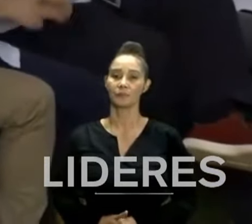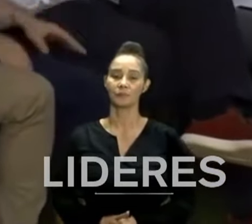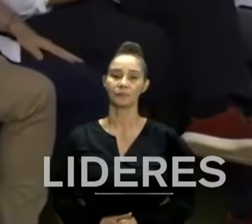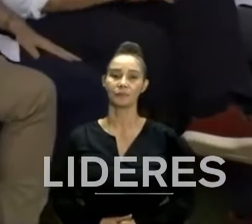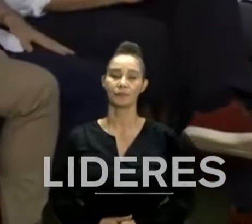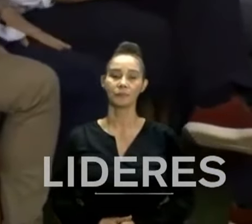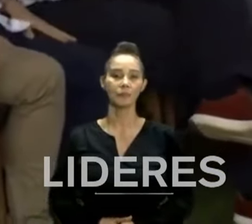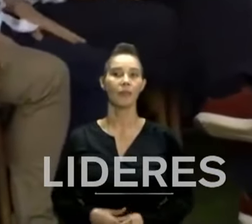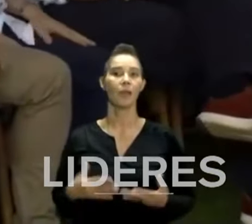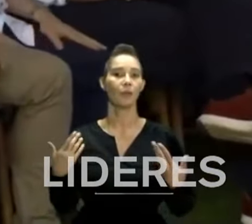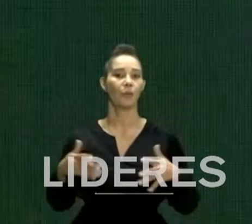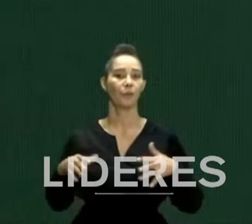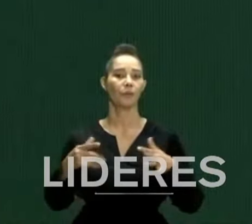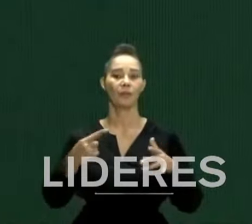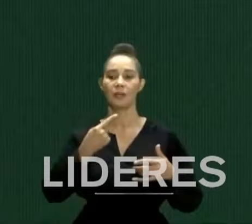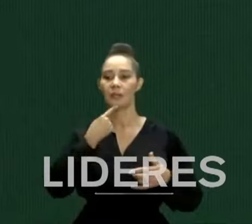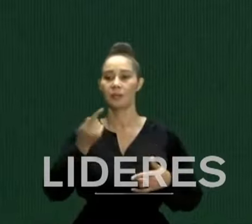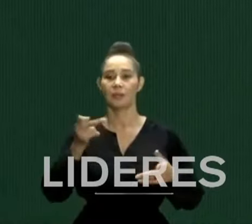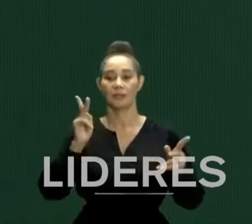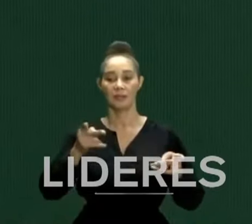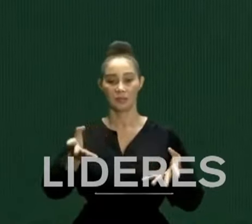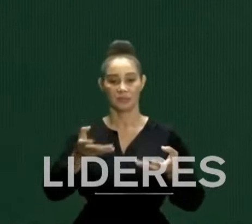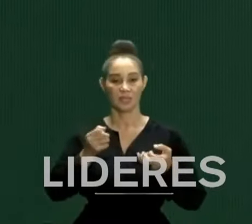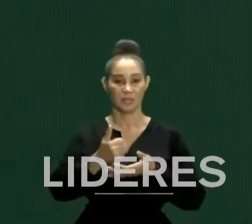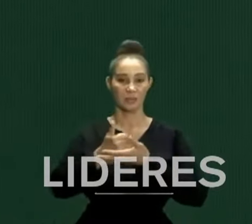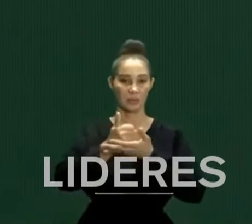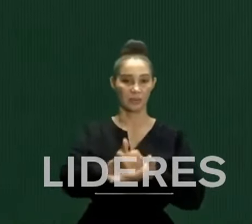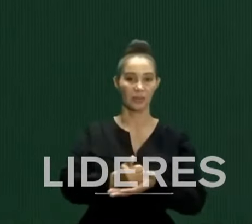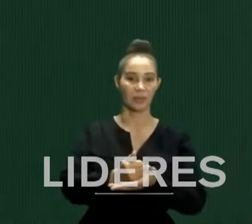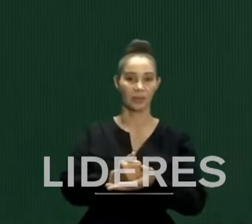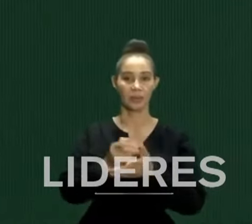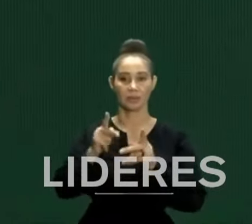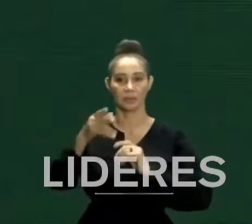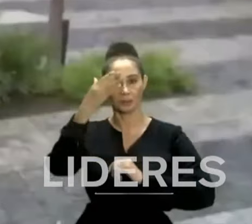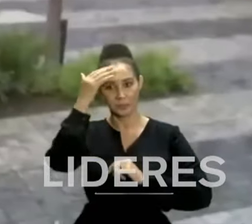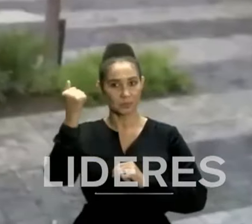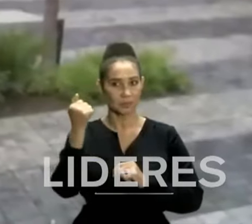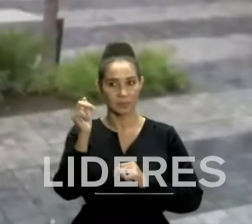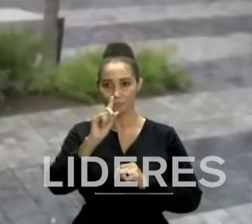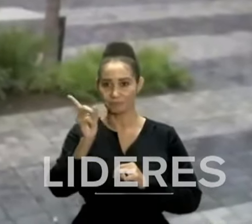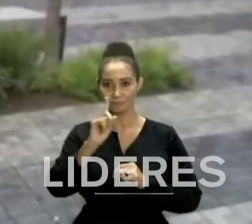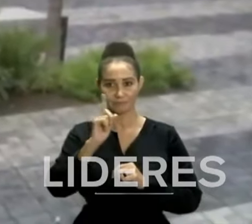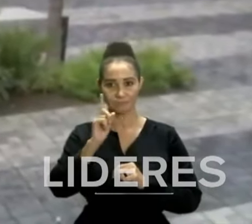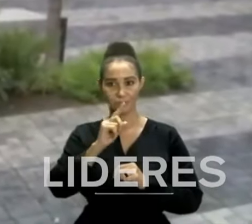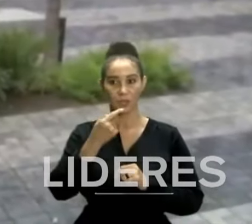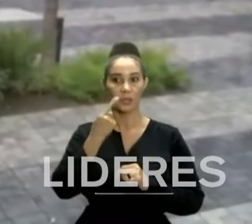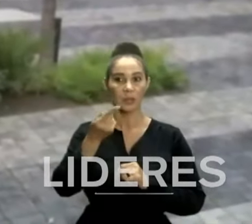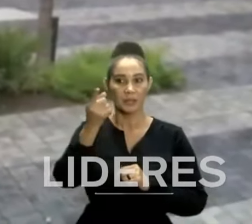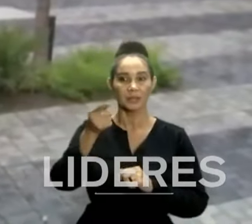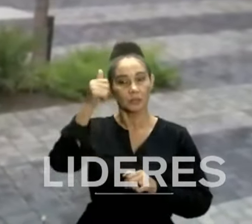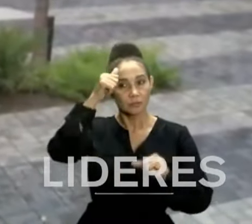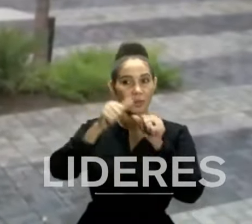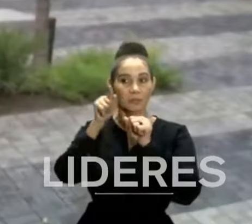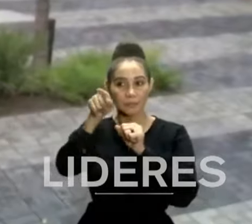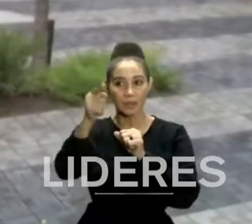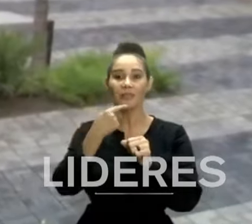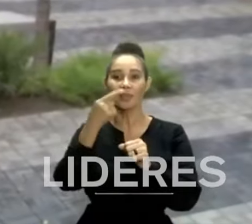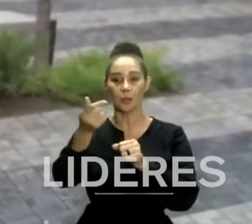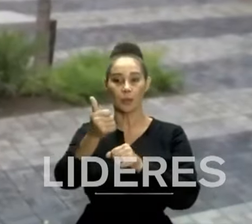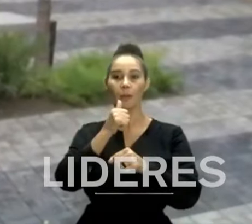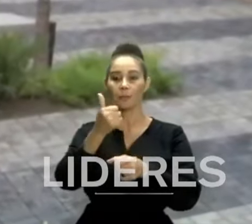Lo grande es que hay mucha gente que me dice: Caro, mira, yo te quiero ayudar. Y la gente cree que a mí se me olvida. Donde los encuentro, se los recuerdo de una